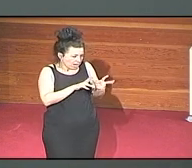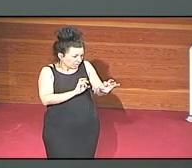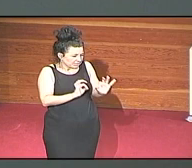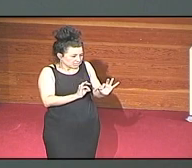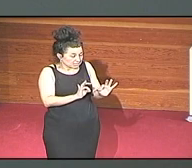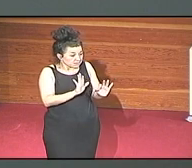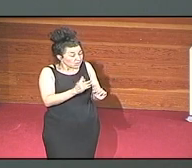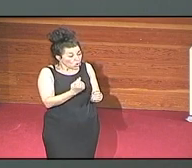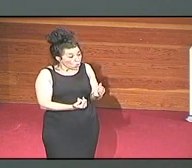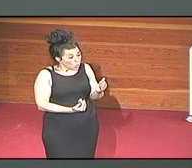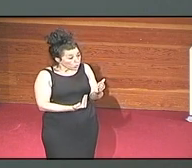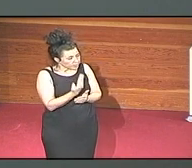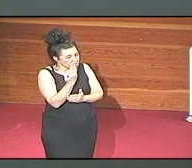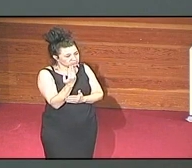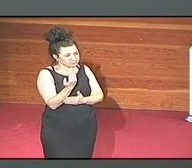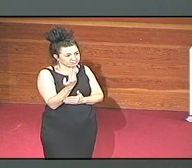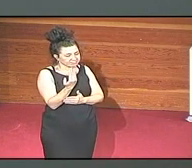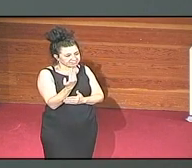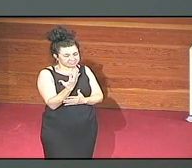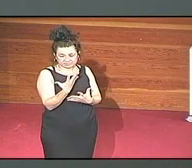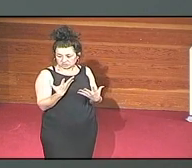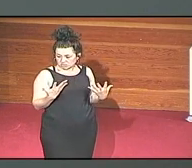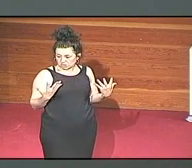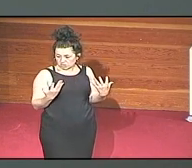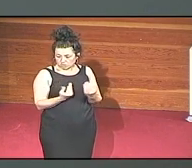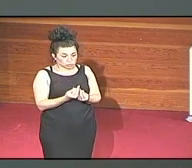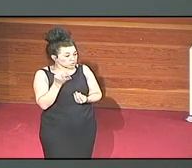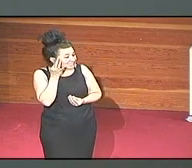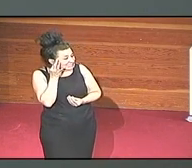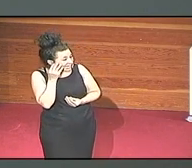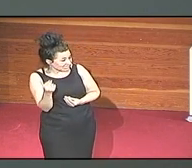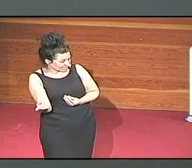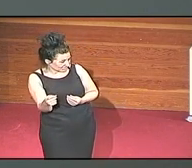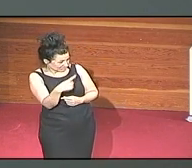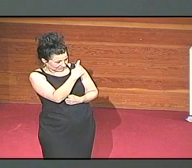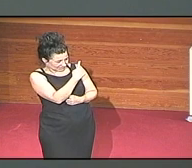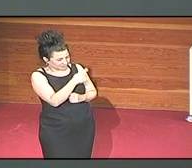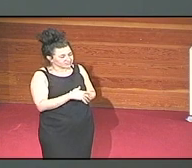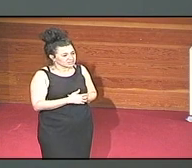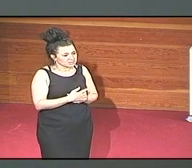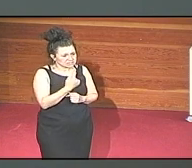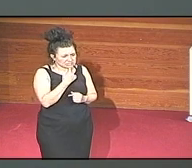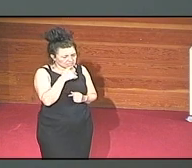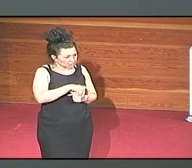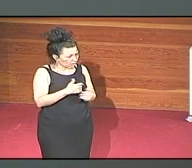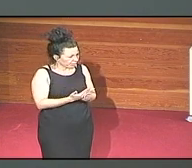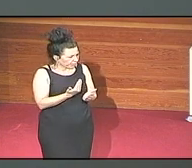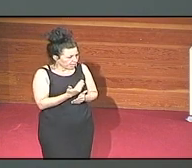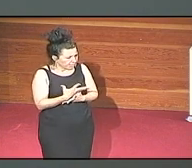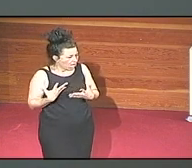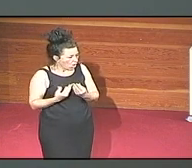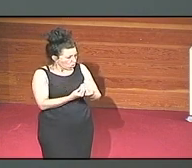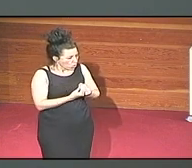hubo un día que estaba con esta con esta chica y me dijo es que llevas aquí en un montón de días con nosotros